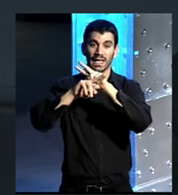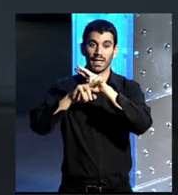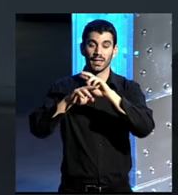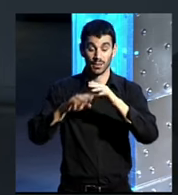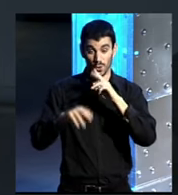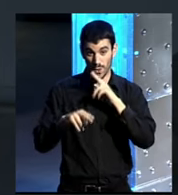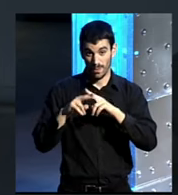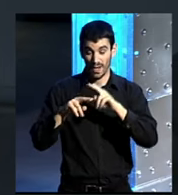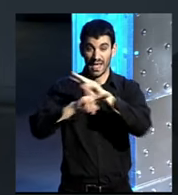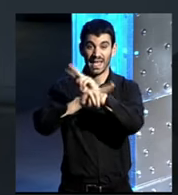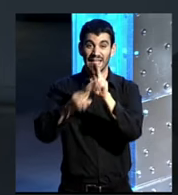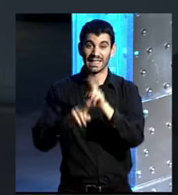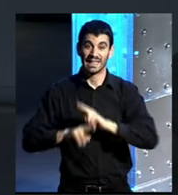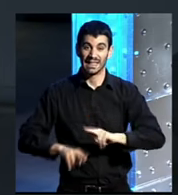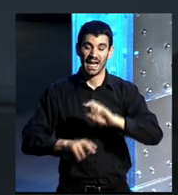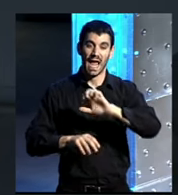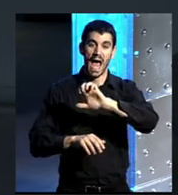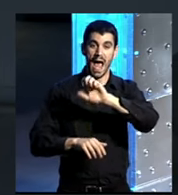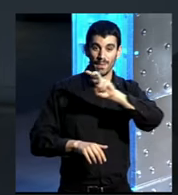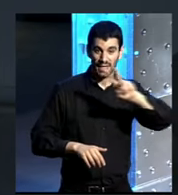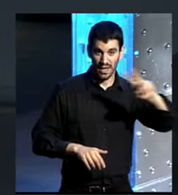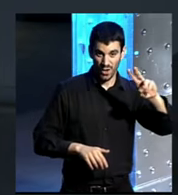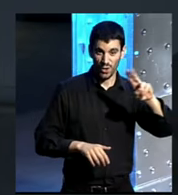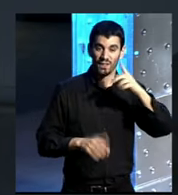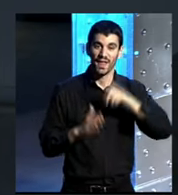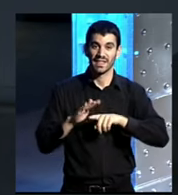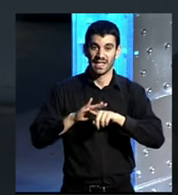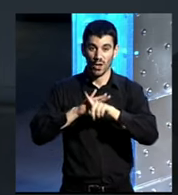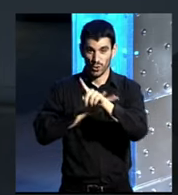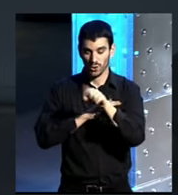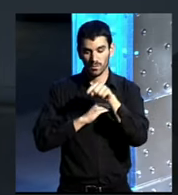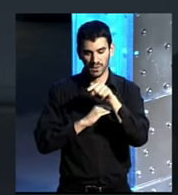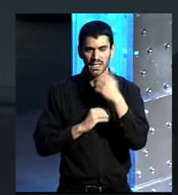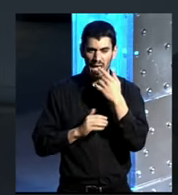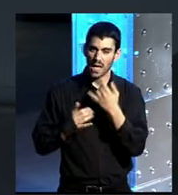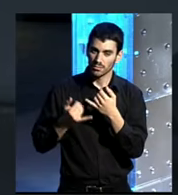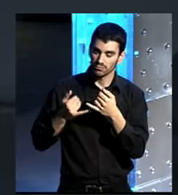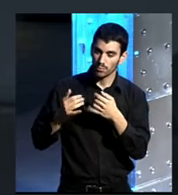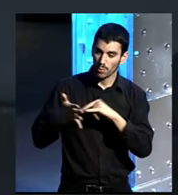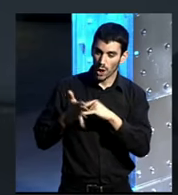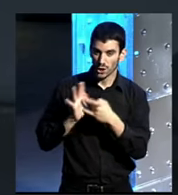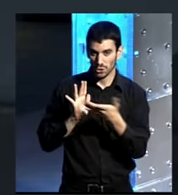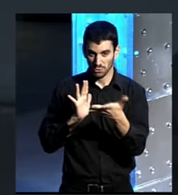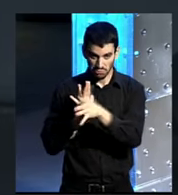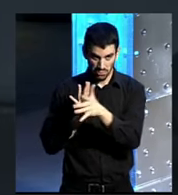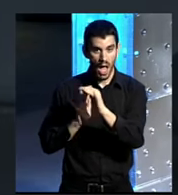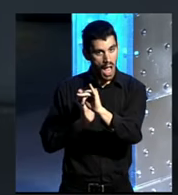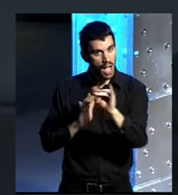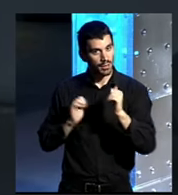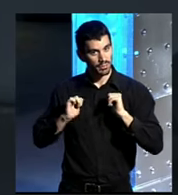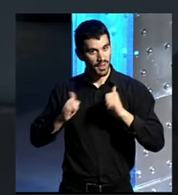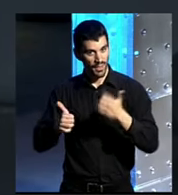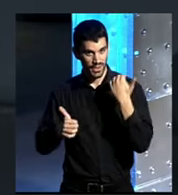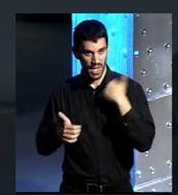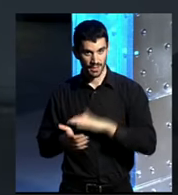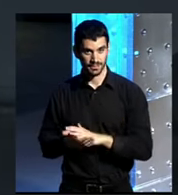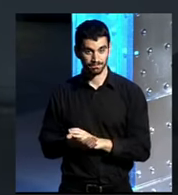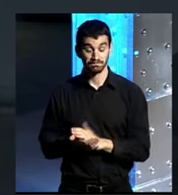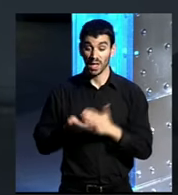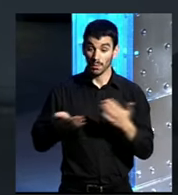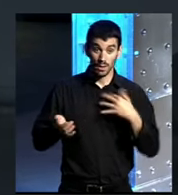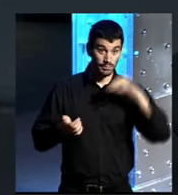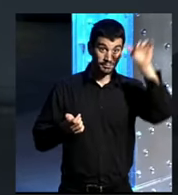Interamericano de Desarrollo tiene ya algún proyecto en esta línea. Y con esto, pues finalizar